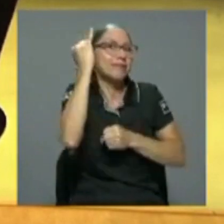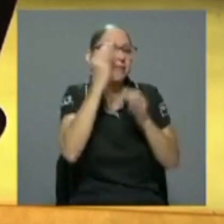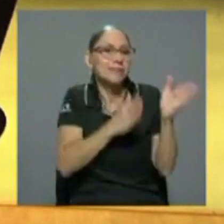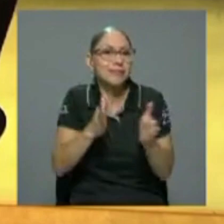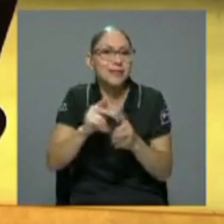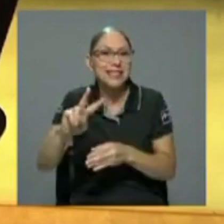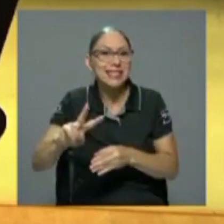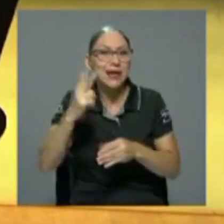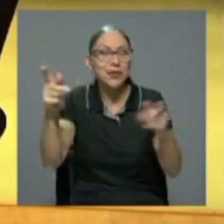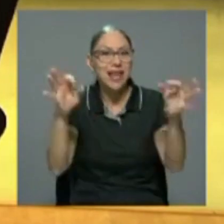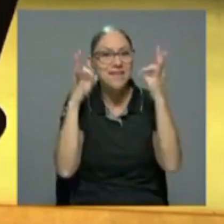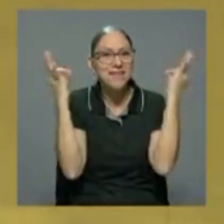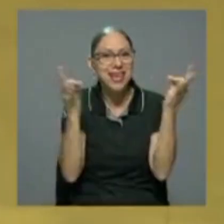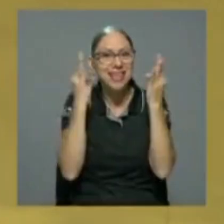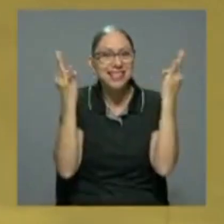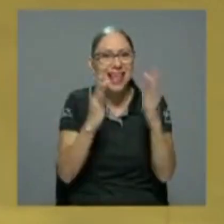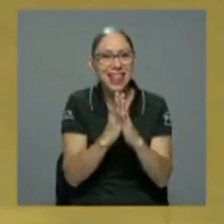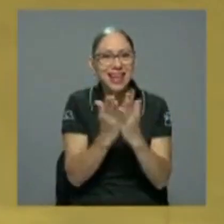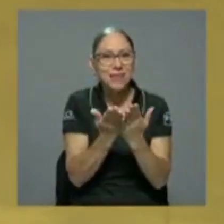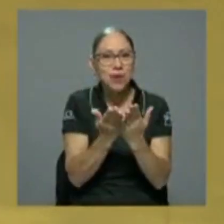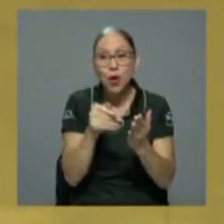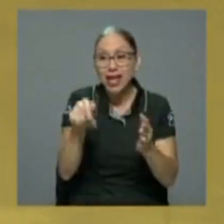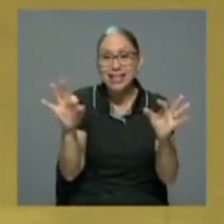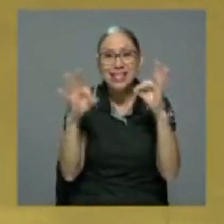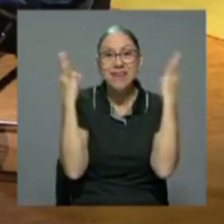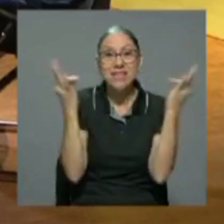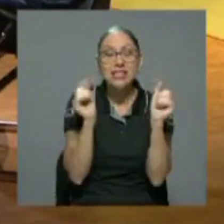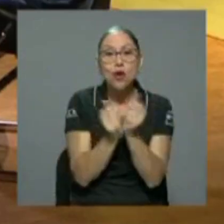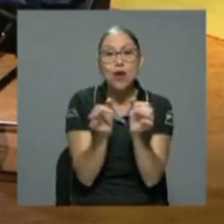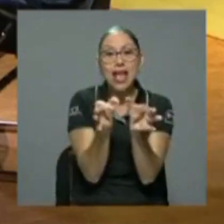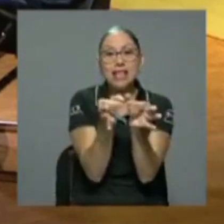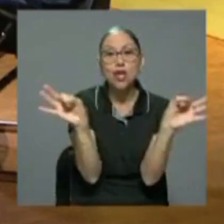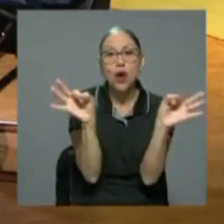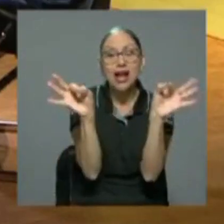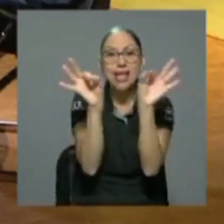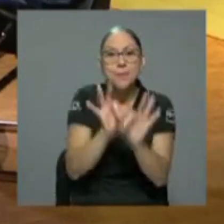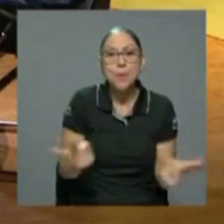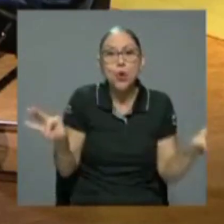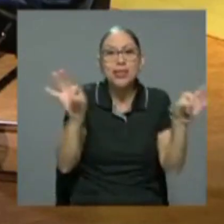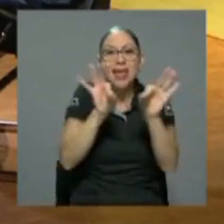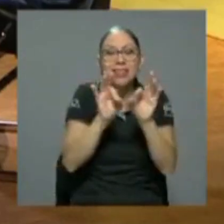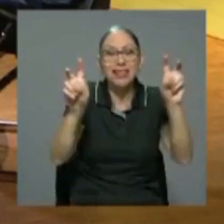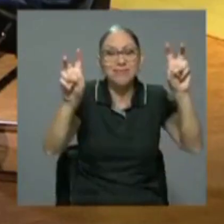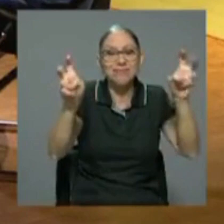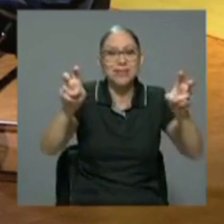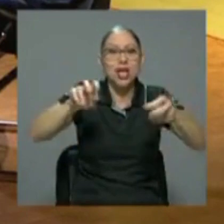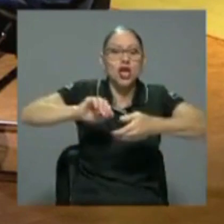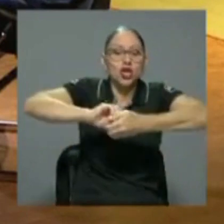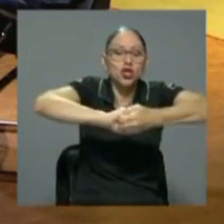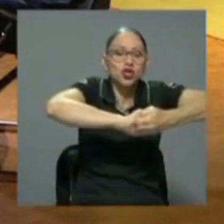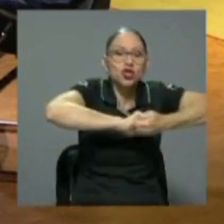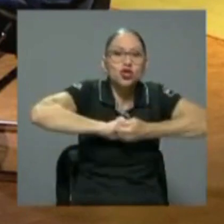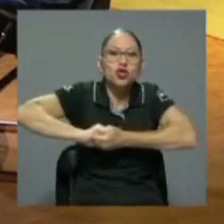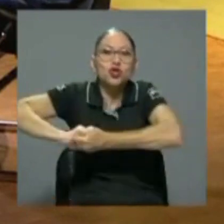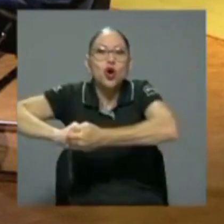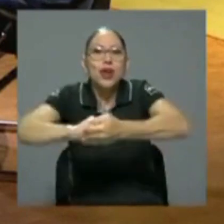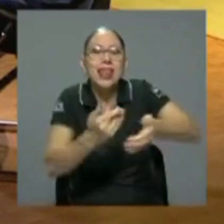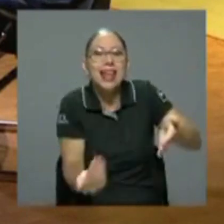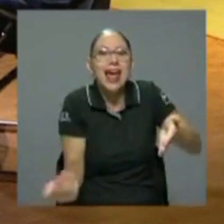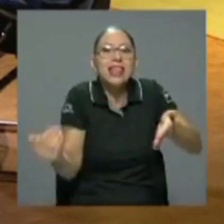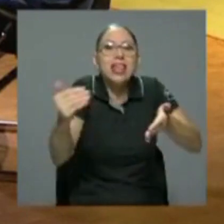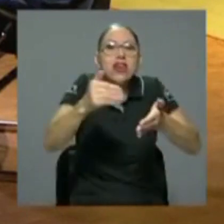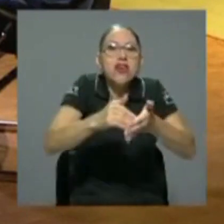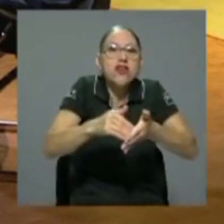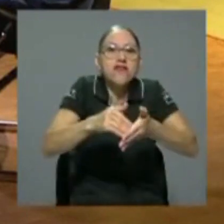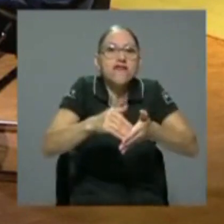Y debo acotar que esta fiesta lleva un eslogan muy importante: solidaridad y resiliencia en pospandemia. Con eso